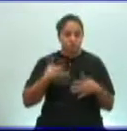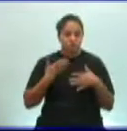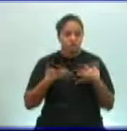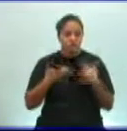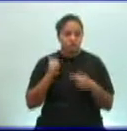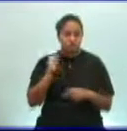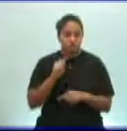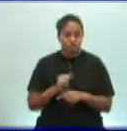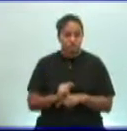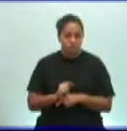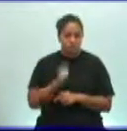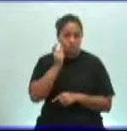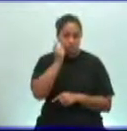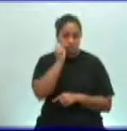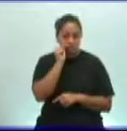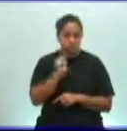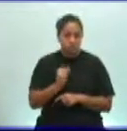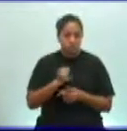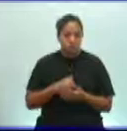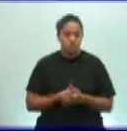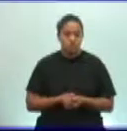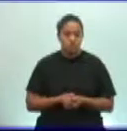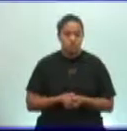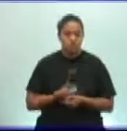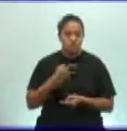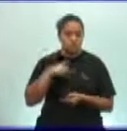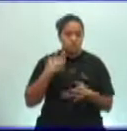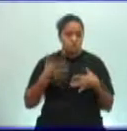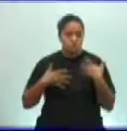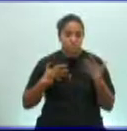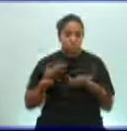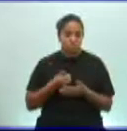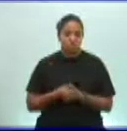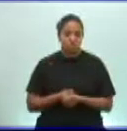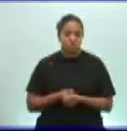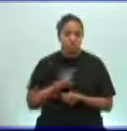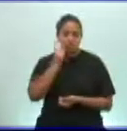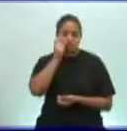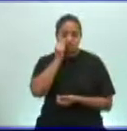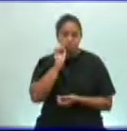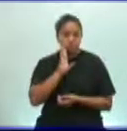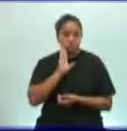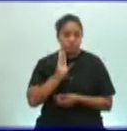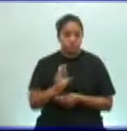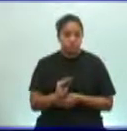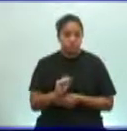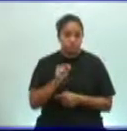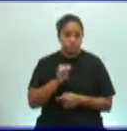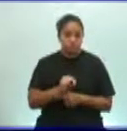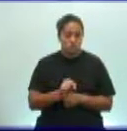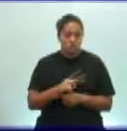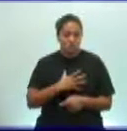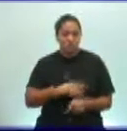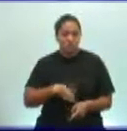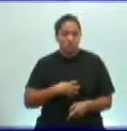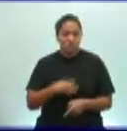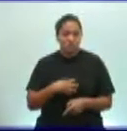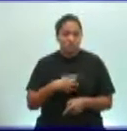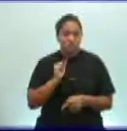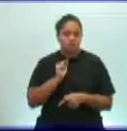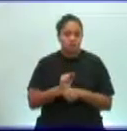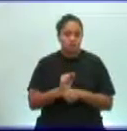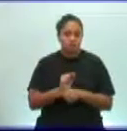le contesta, con este rudo afán que a usted molesta. Recuerden que habíamos orientado que las